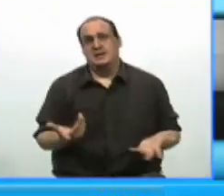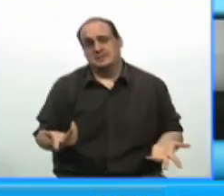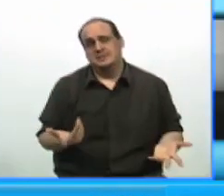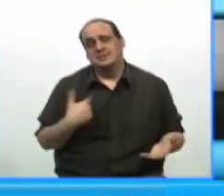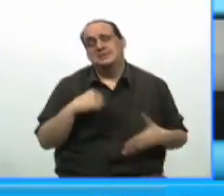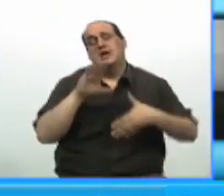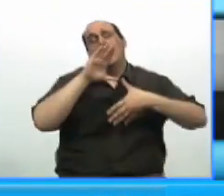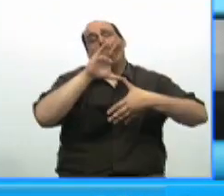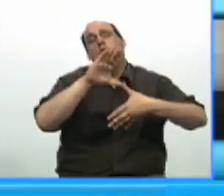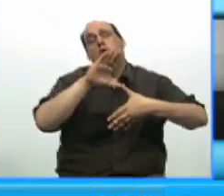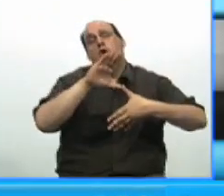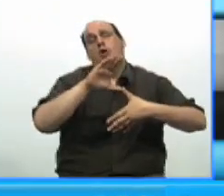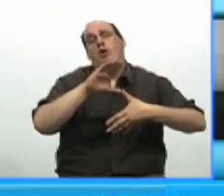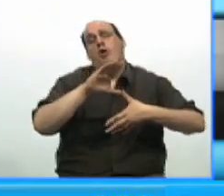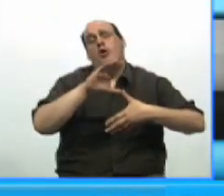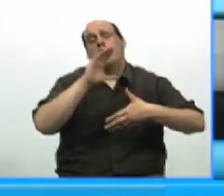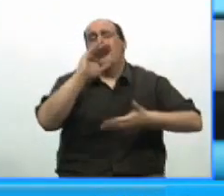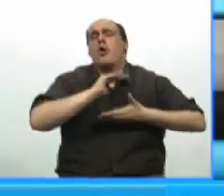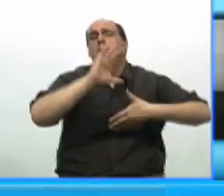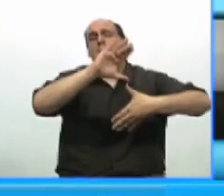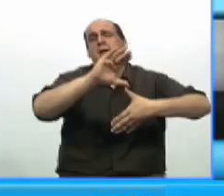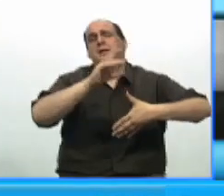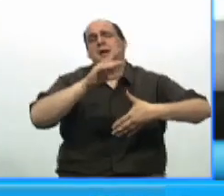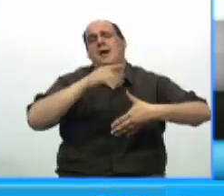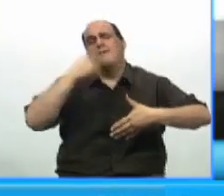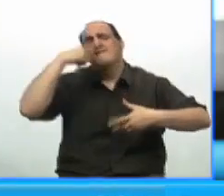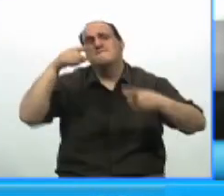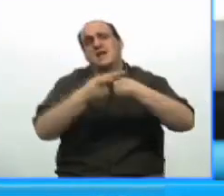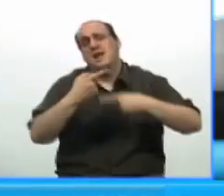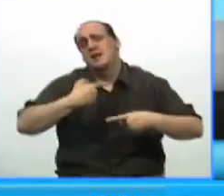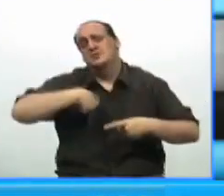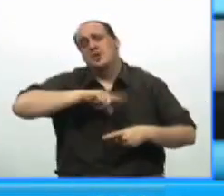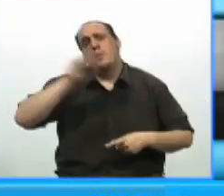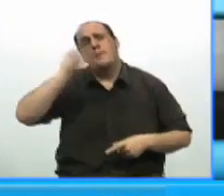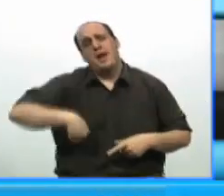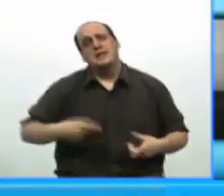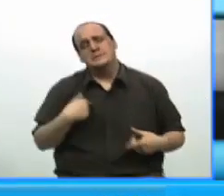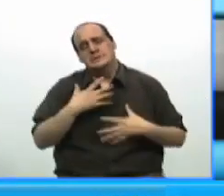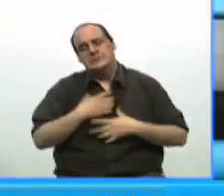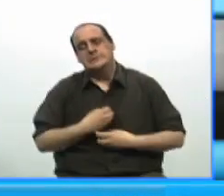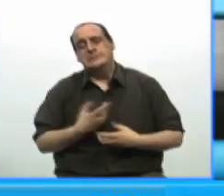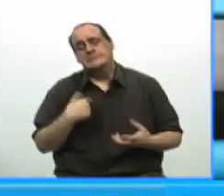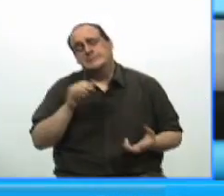final, de no haber podido lograr un resultado importante que le permita